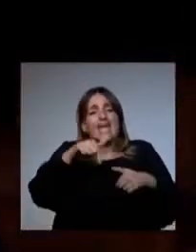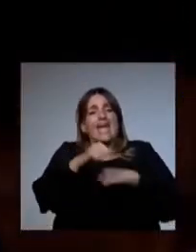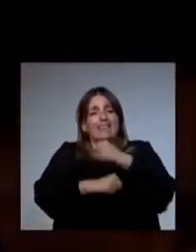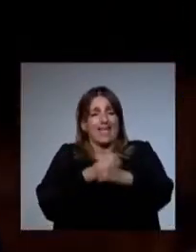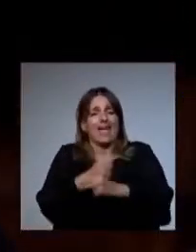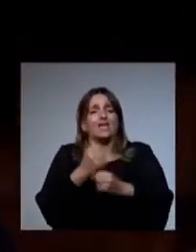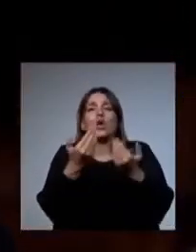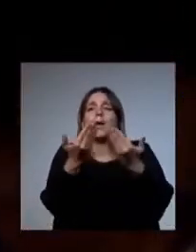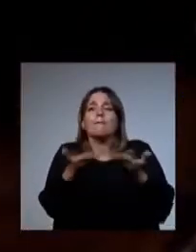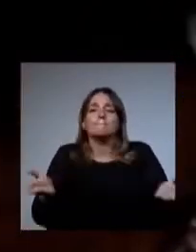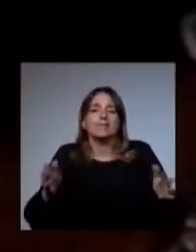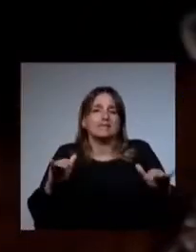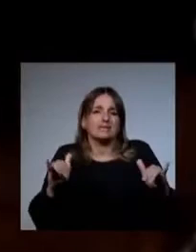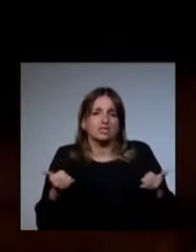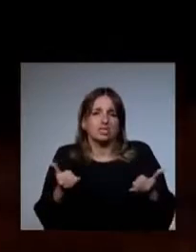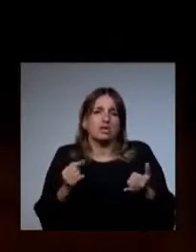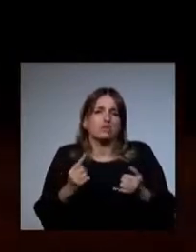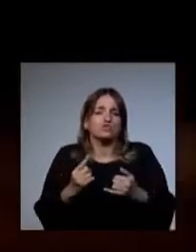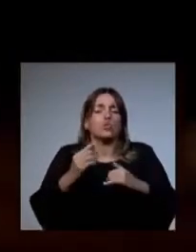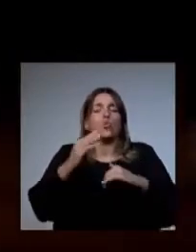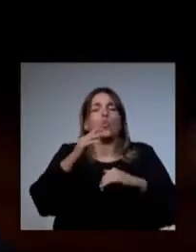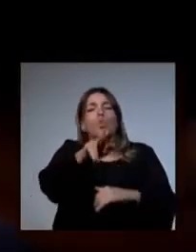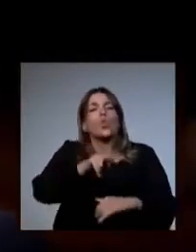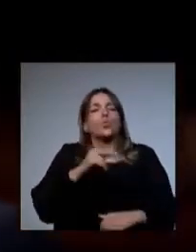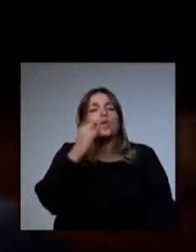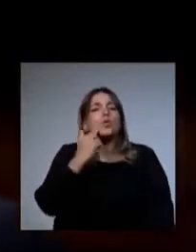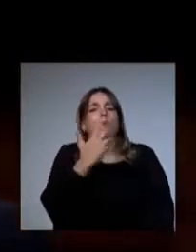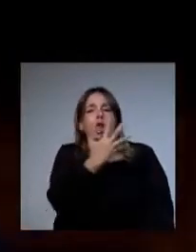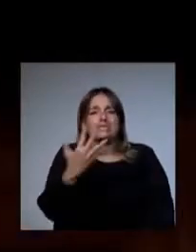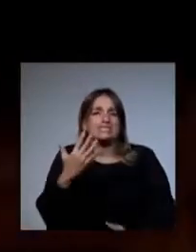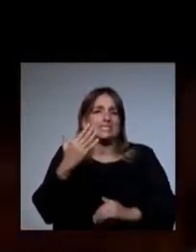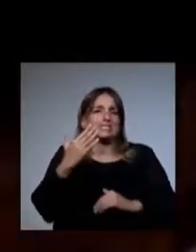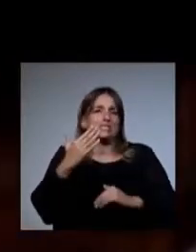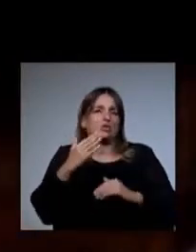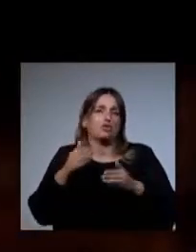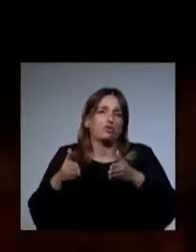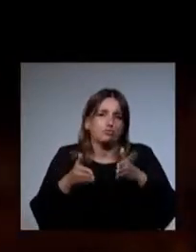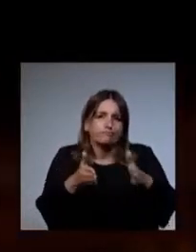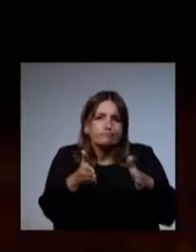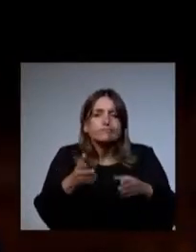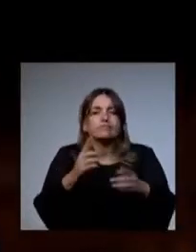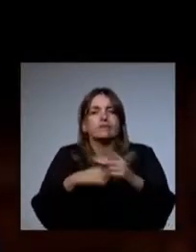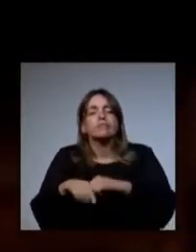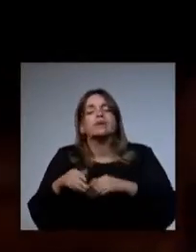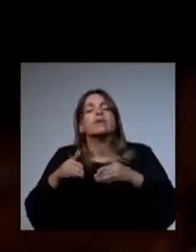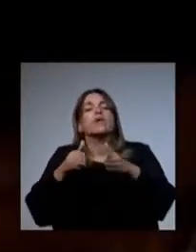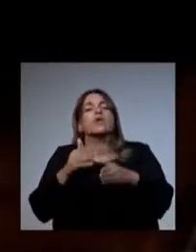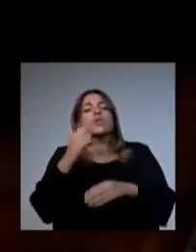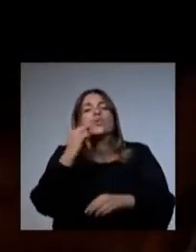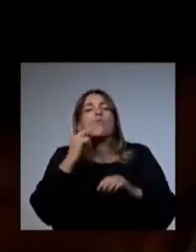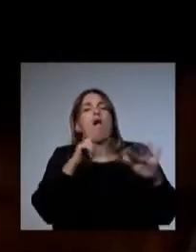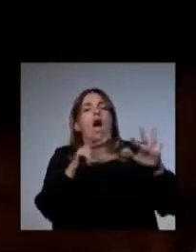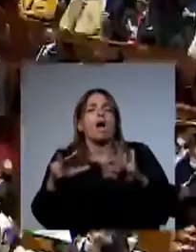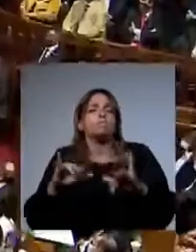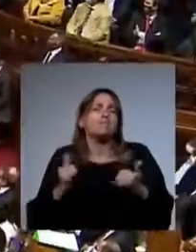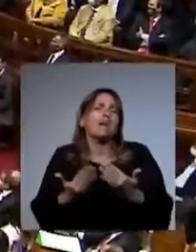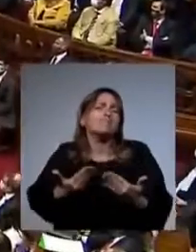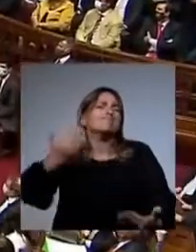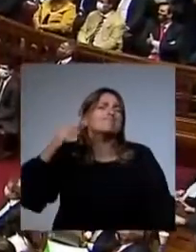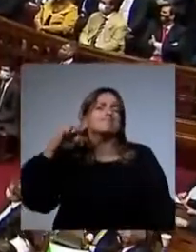año, la obra en la Ruta 5, la obra en la Ruta 8, ese viejo y